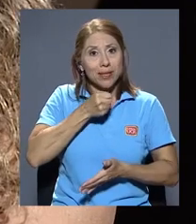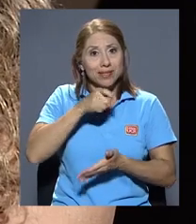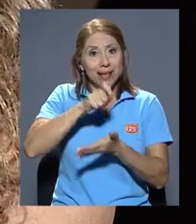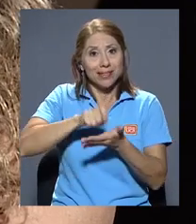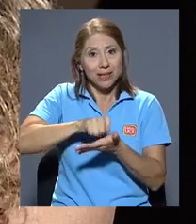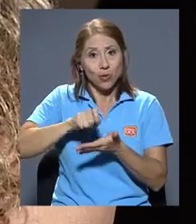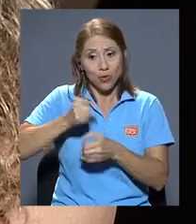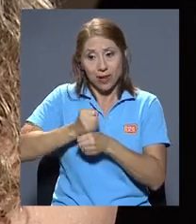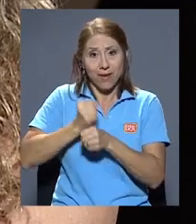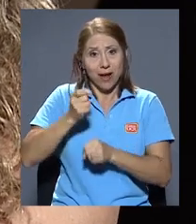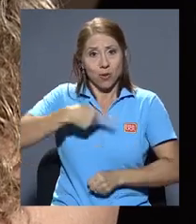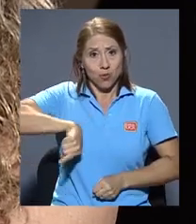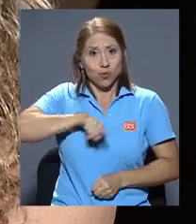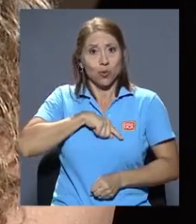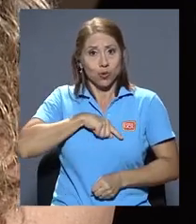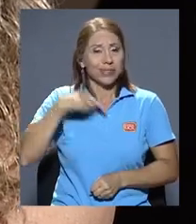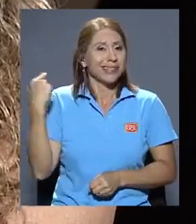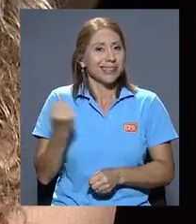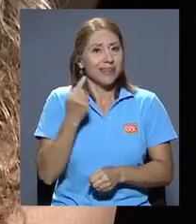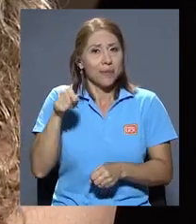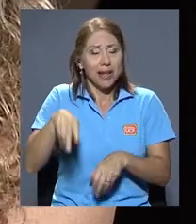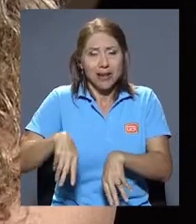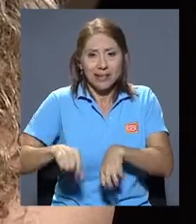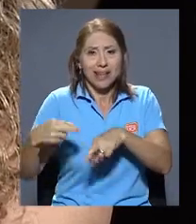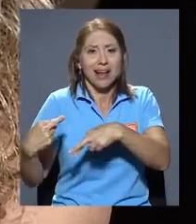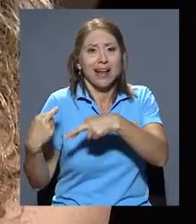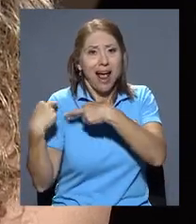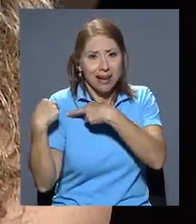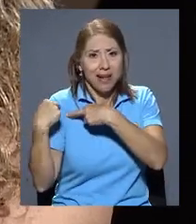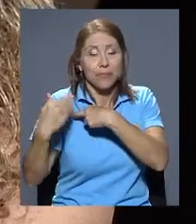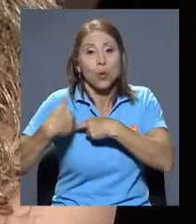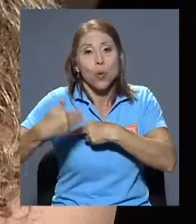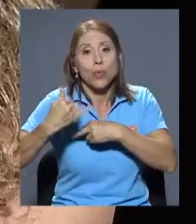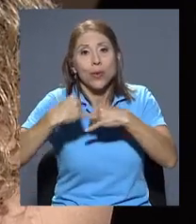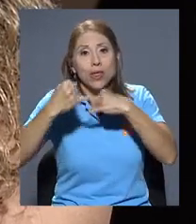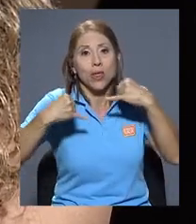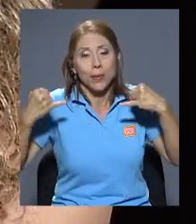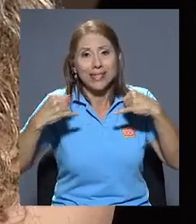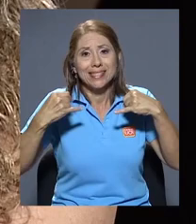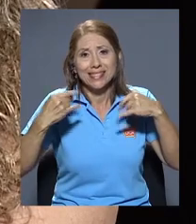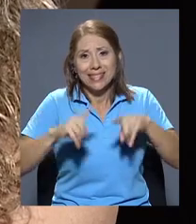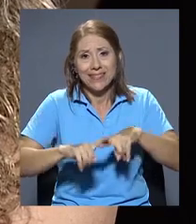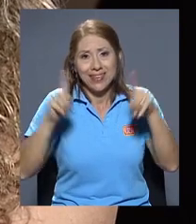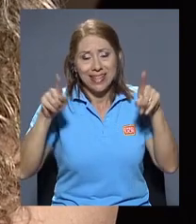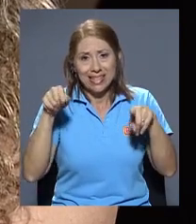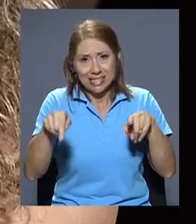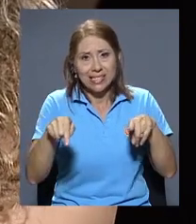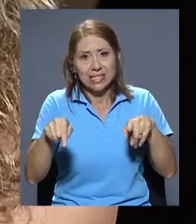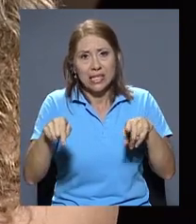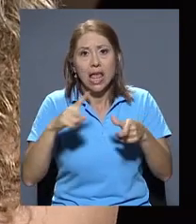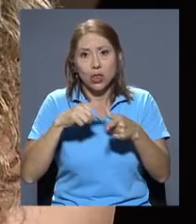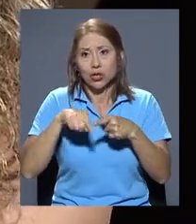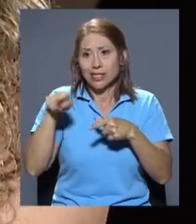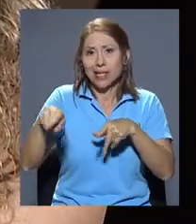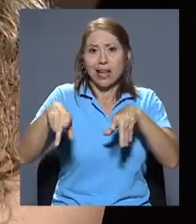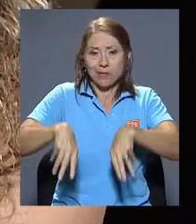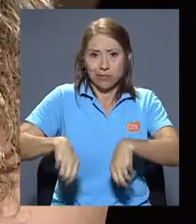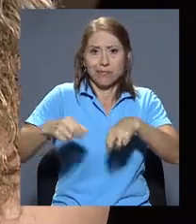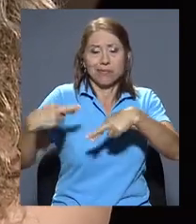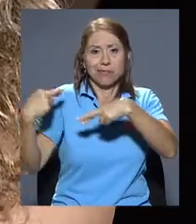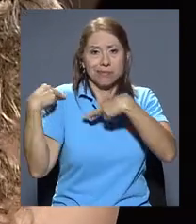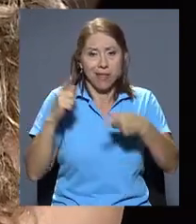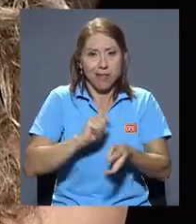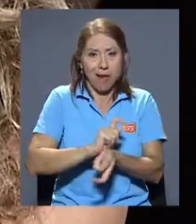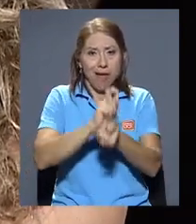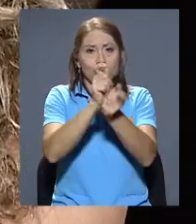traducir los textos que vienen en extranjero y en idioma extranjero, y él hizo esta traducción.